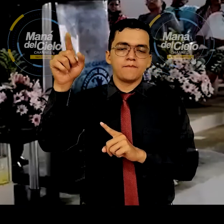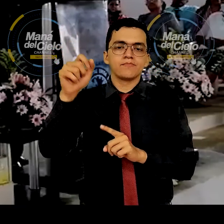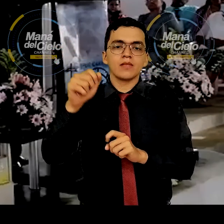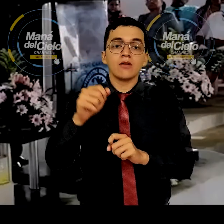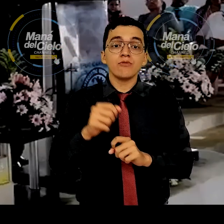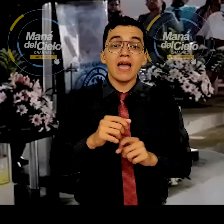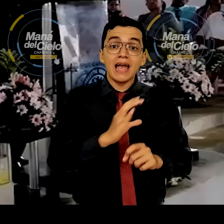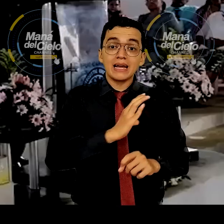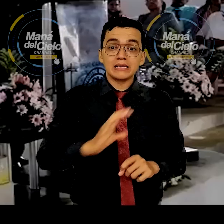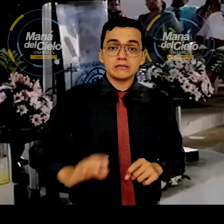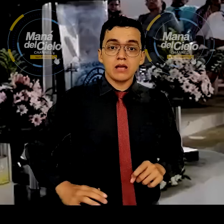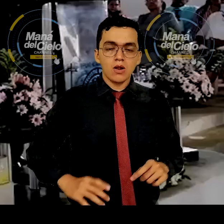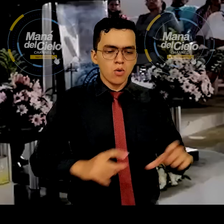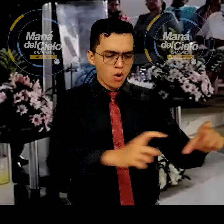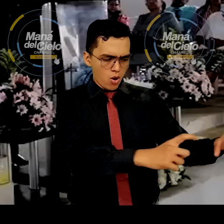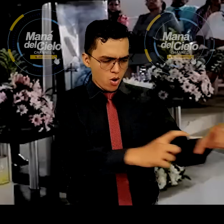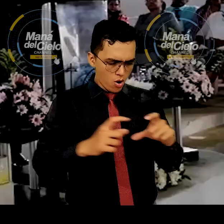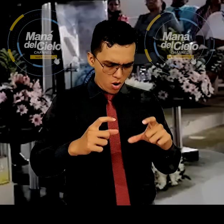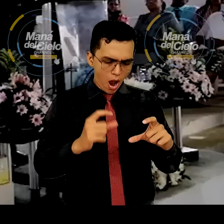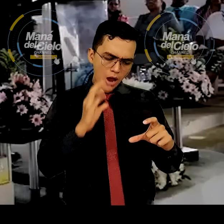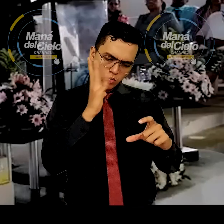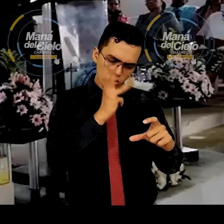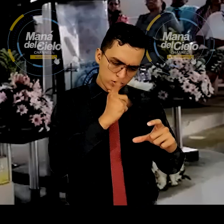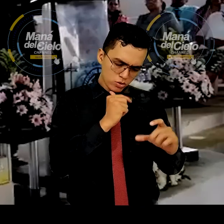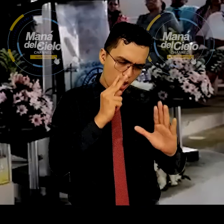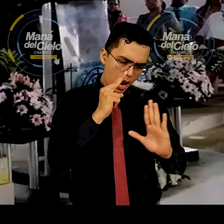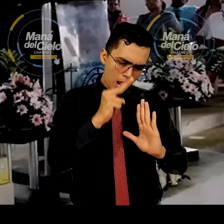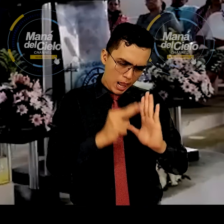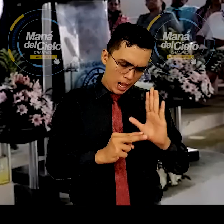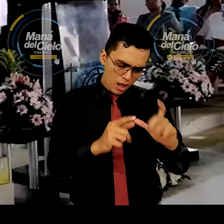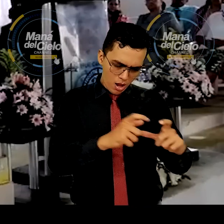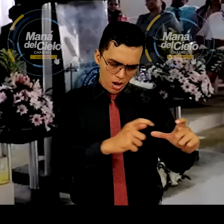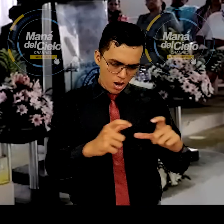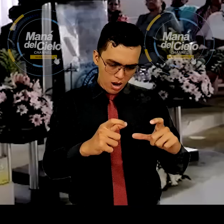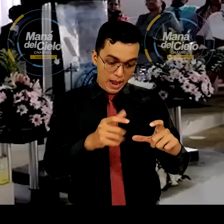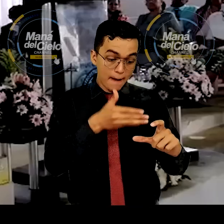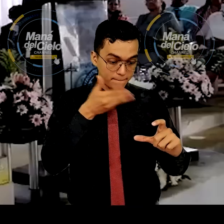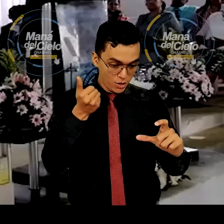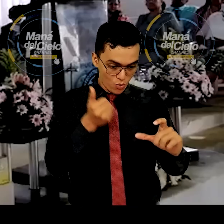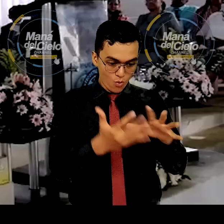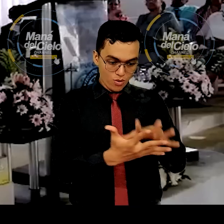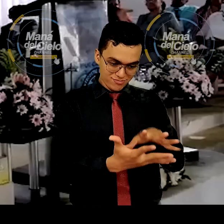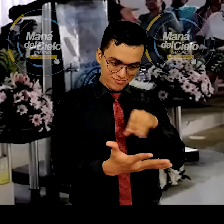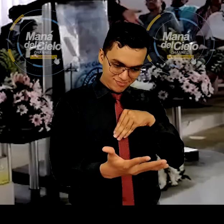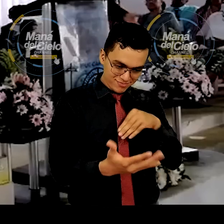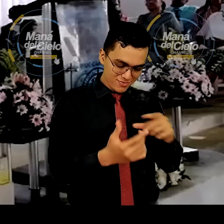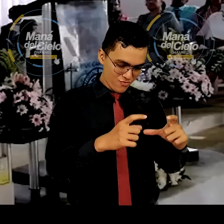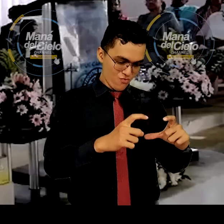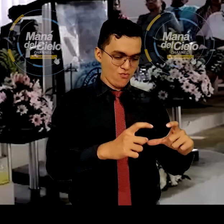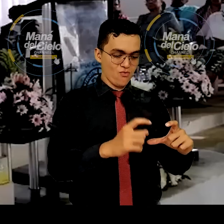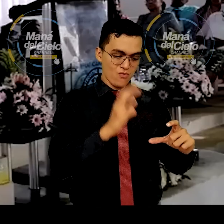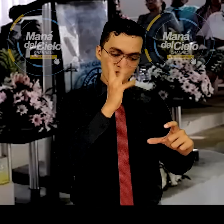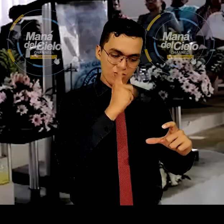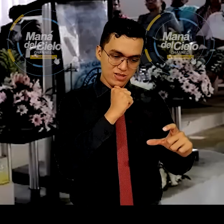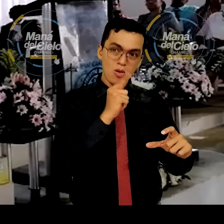No cogieron la mentalidad cristiana, sino que es que ahora lo que venden se compra, que es bonito. Me gustó. Aquí no vivimos por el